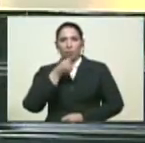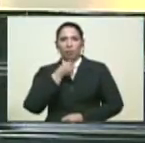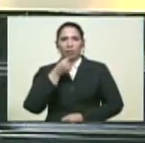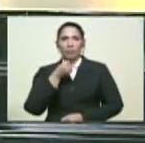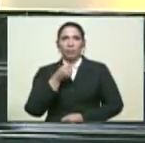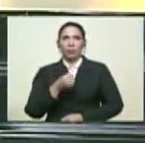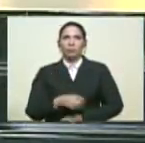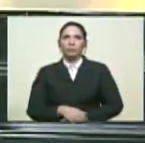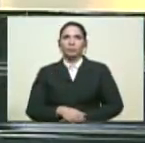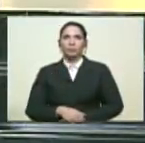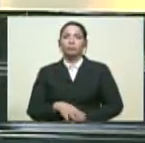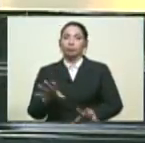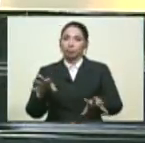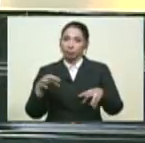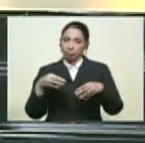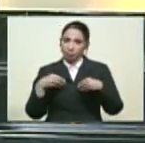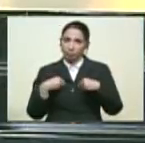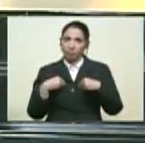dudas, asumámoslo.